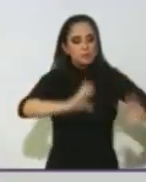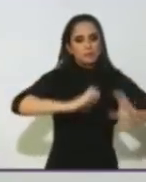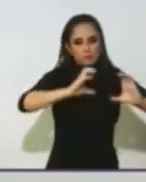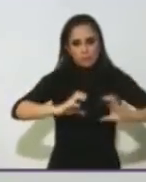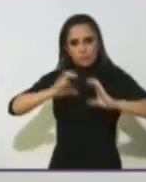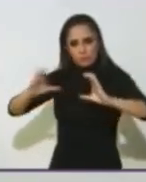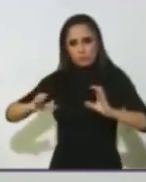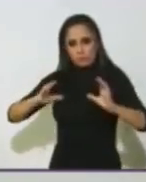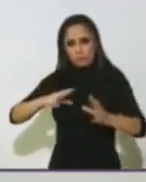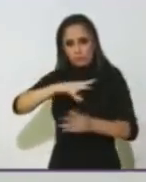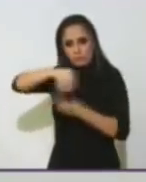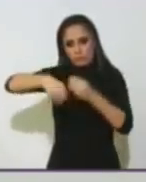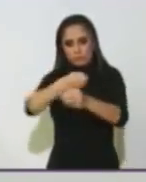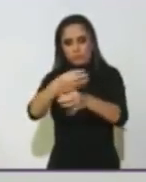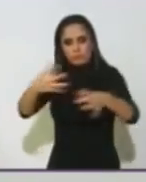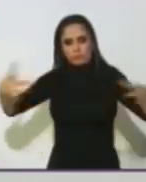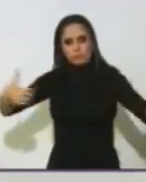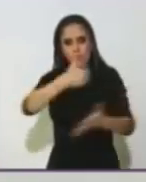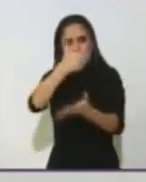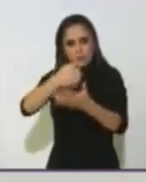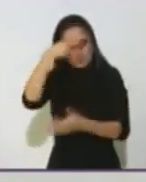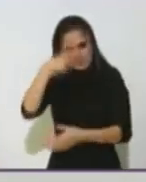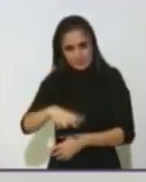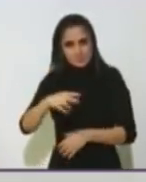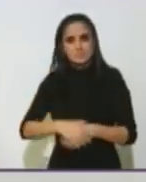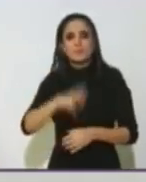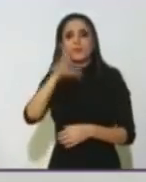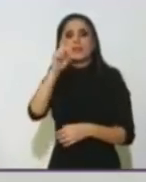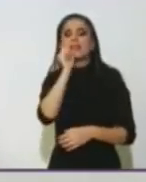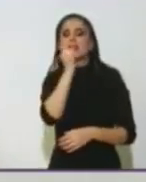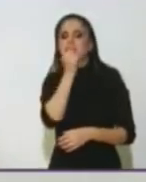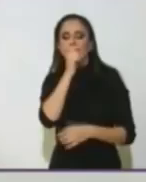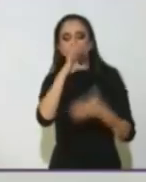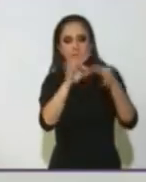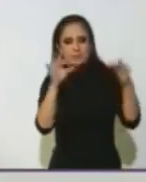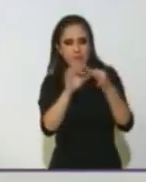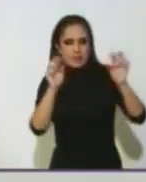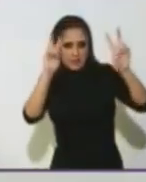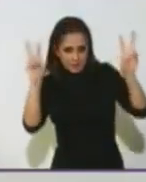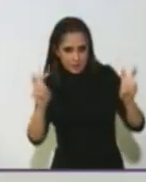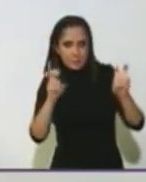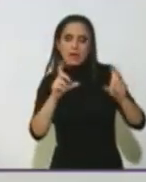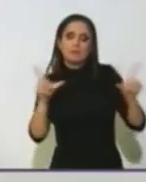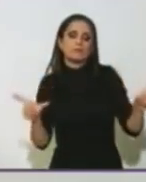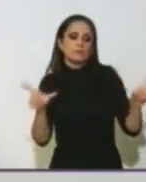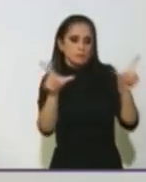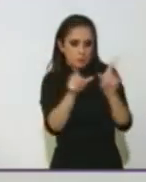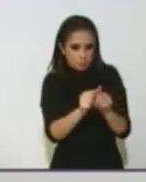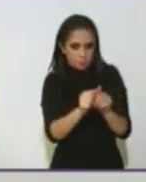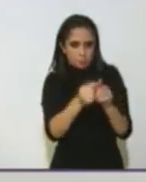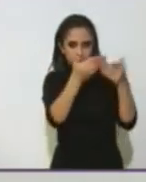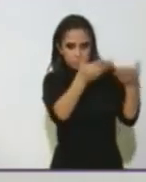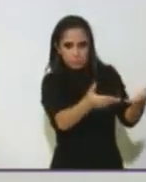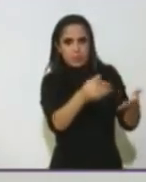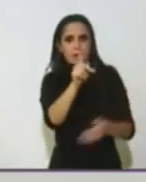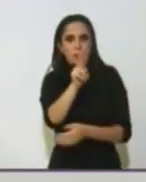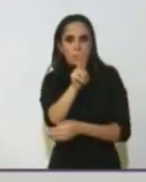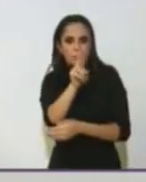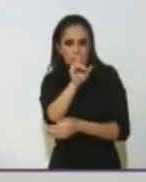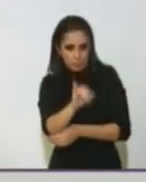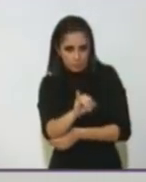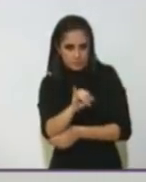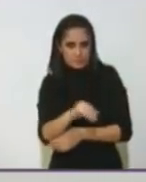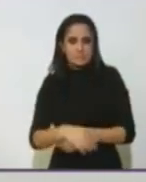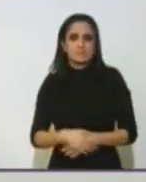claudia cerramos 30 segundos sobre urbanismo y sustentabilidad conclusiones iniciales varias purificación carpinteyro